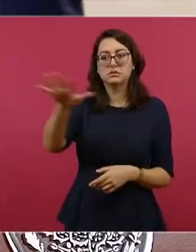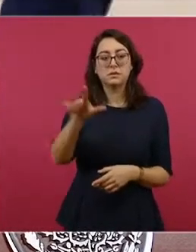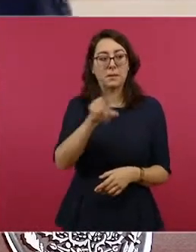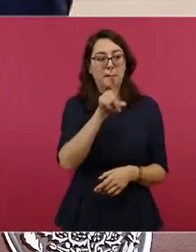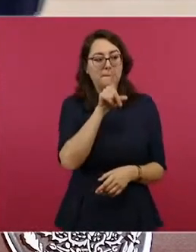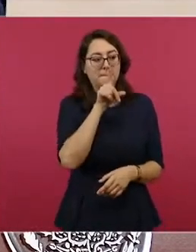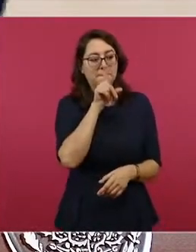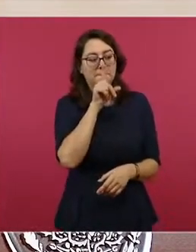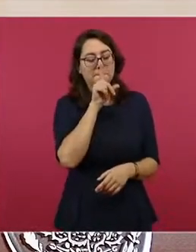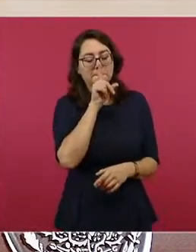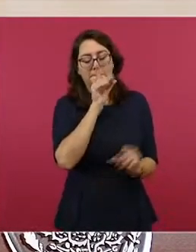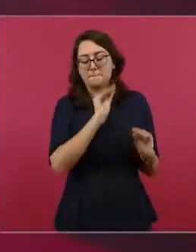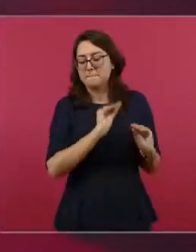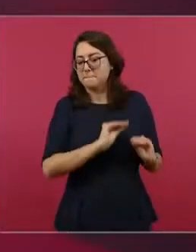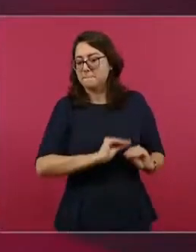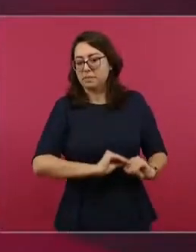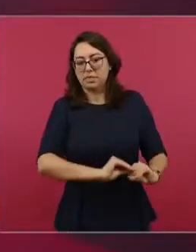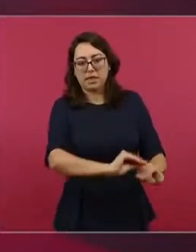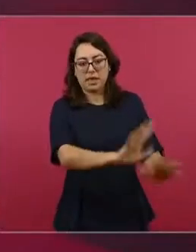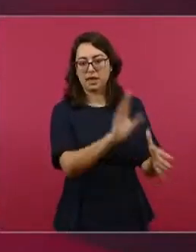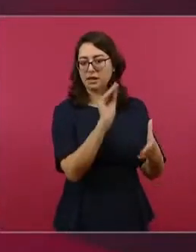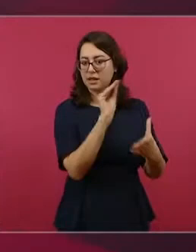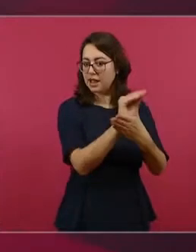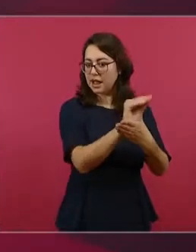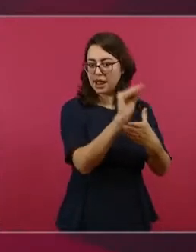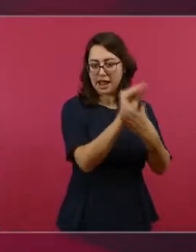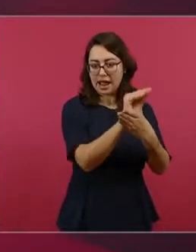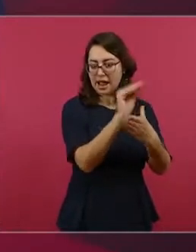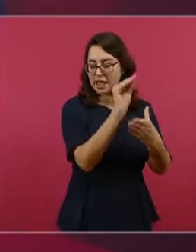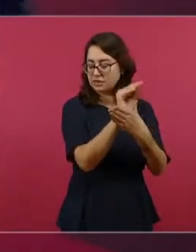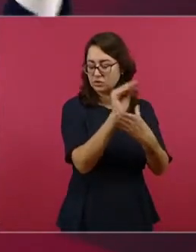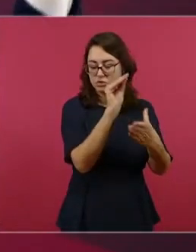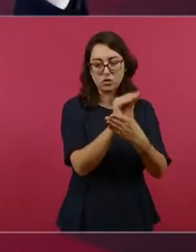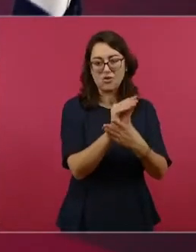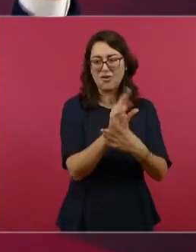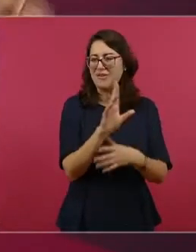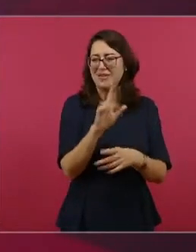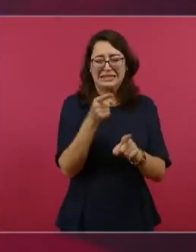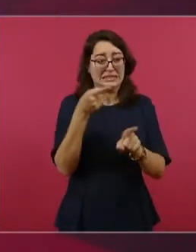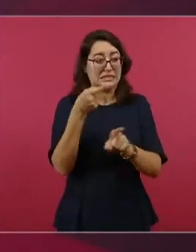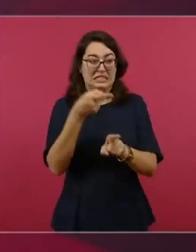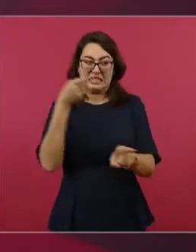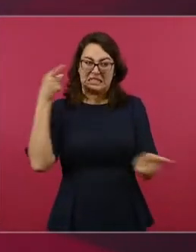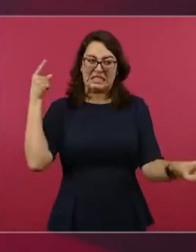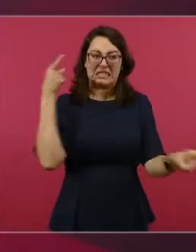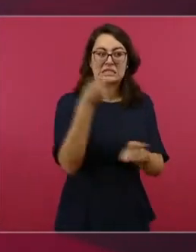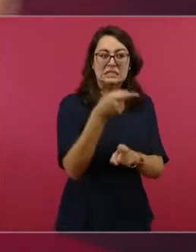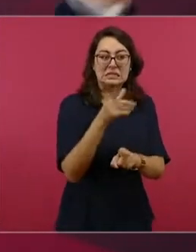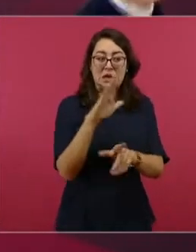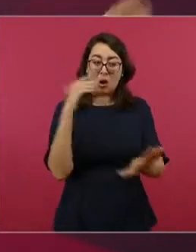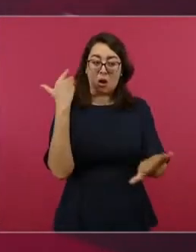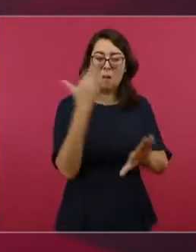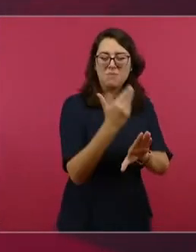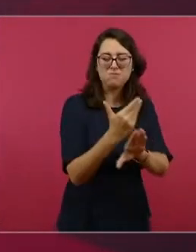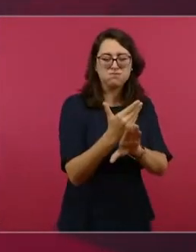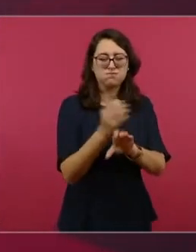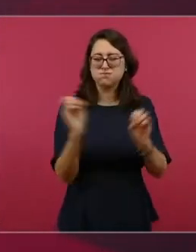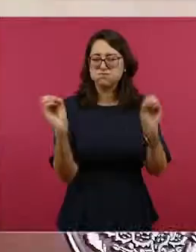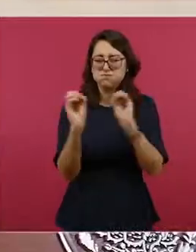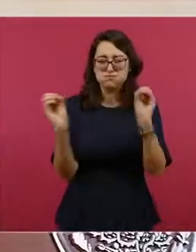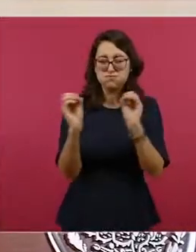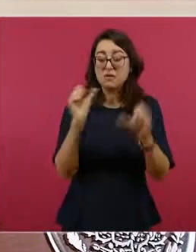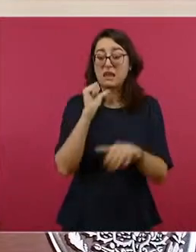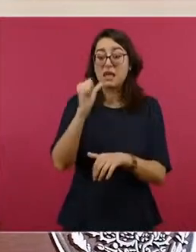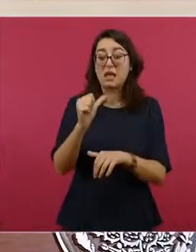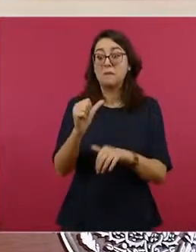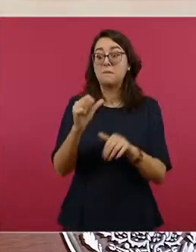no tercerearlos, no tocarlos ni con el pétalo de una rosa. Lo que decía yo,